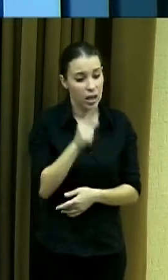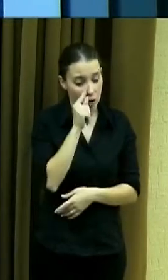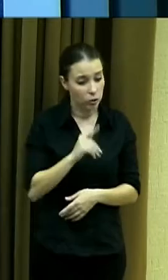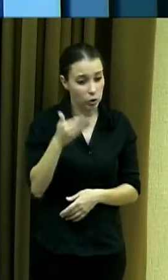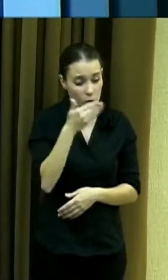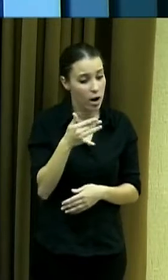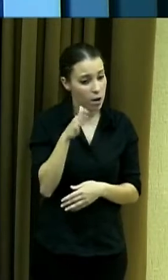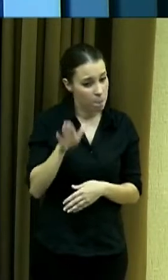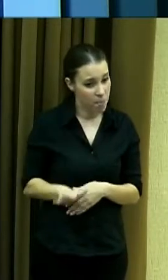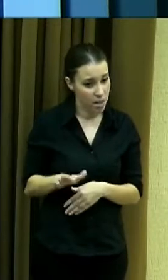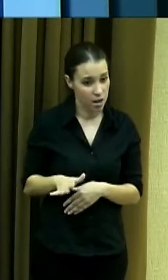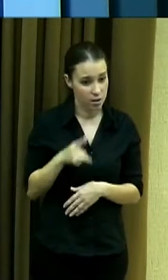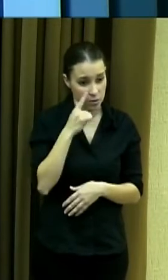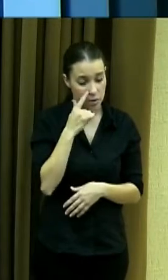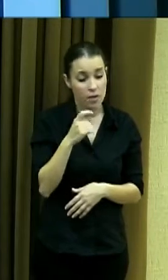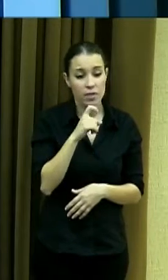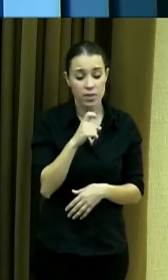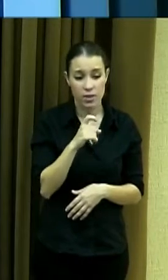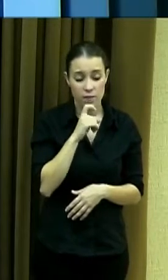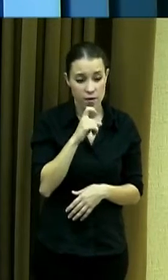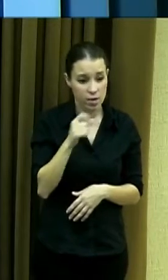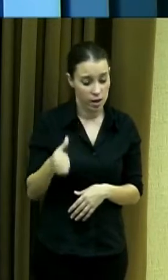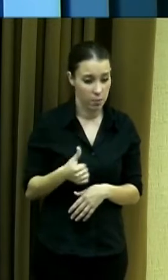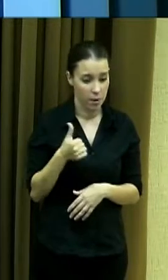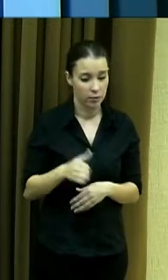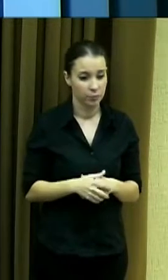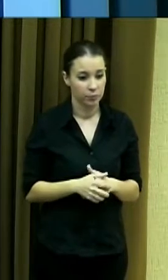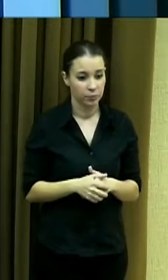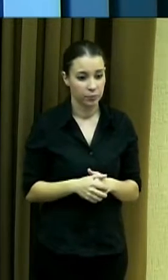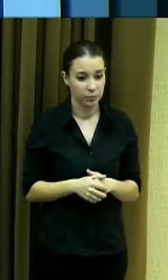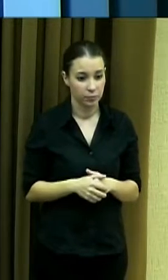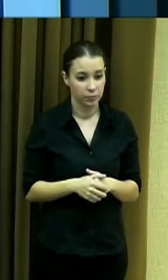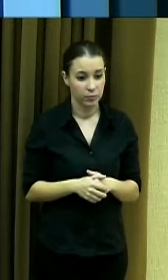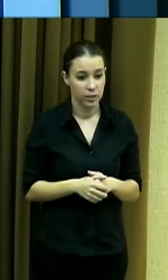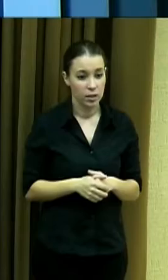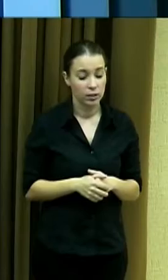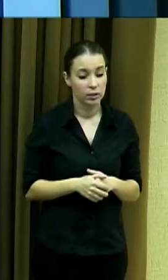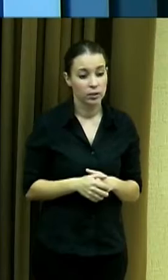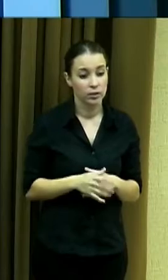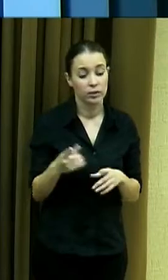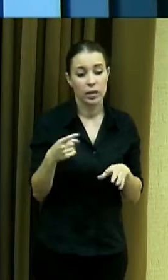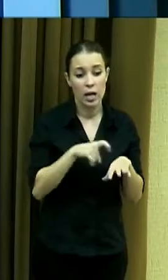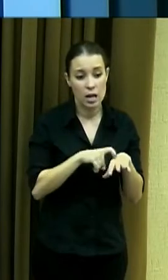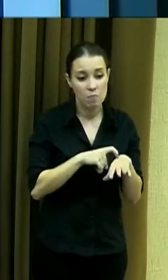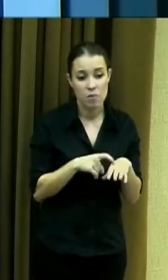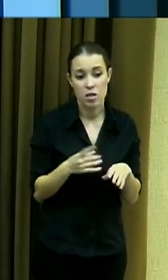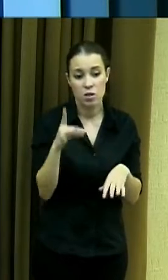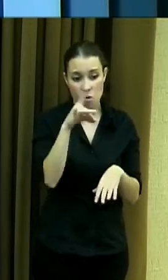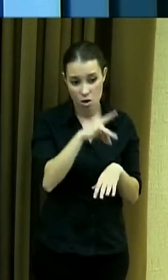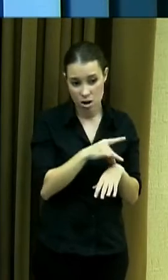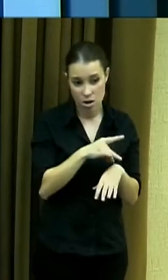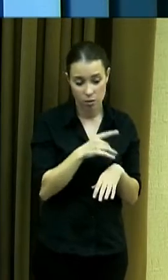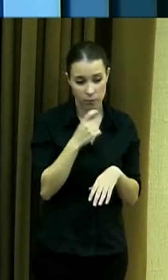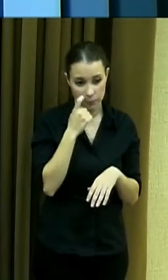pequeños, que son quizás tal vez los más difíciles. Ella va a hablar sobre todo más del aspecto clínico. En segundo lugar, y yo no quiero hablar